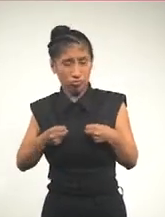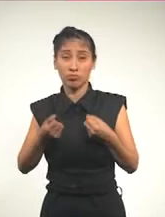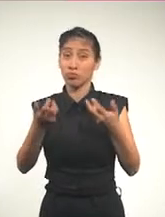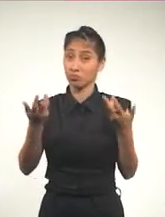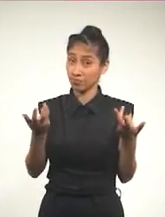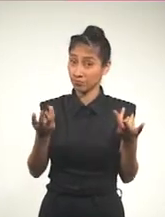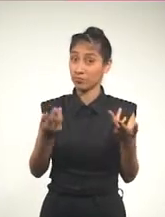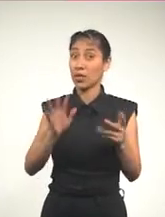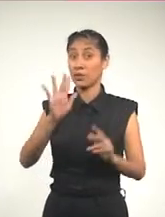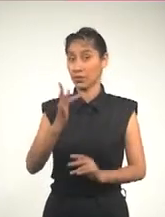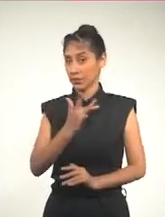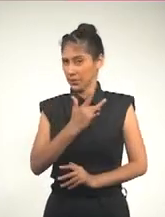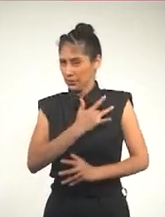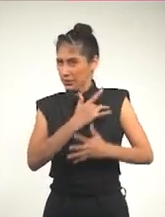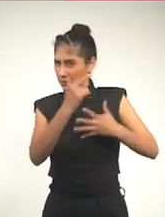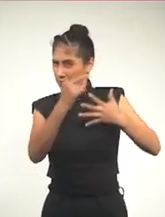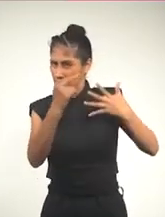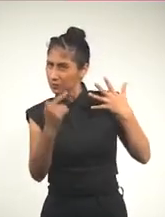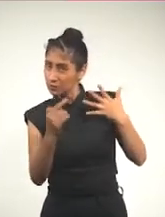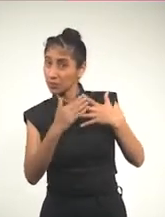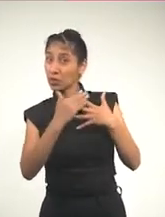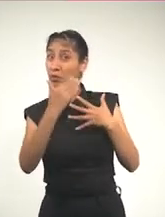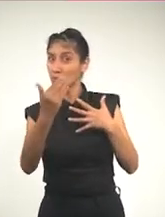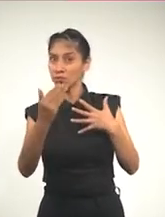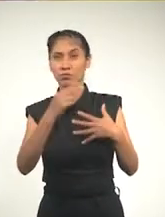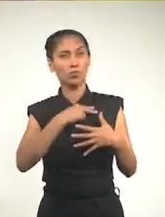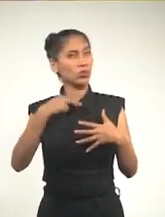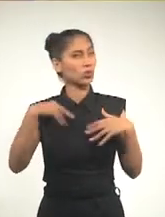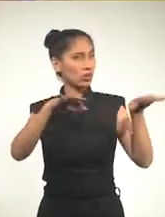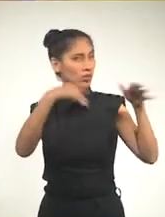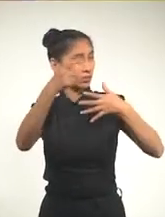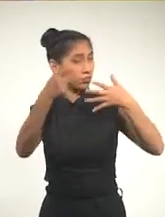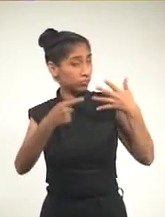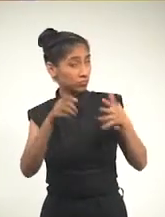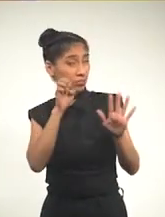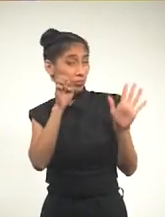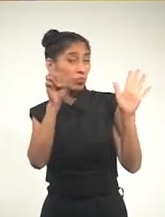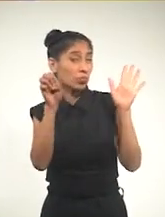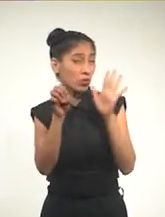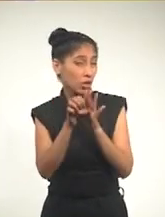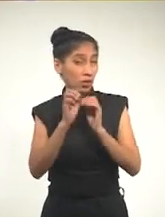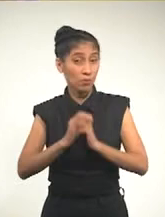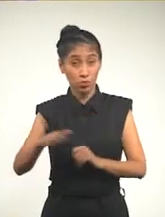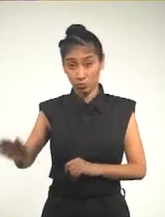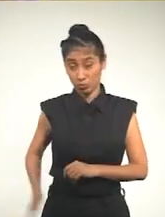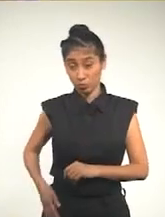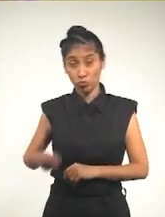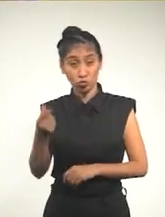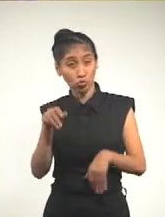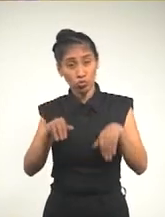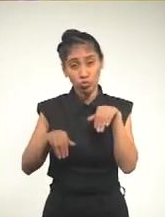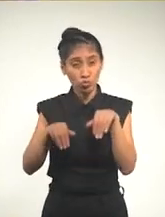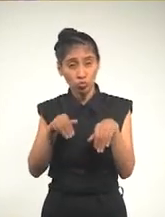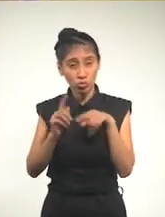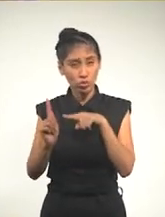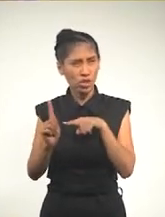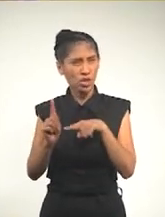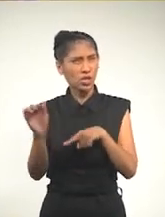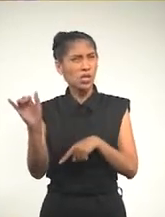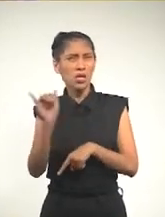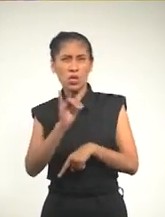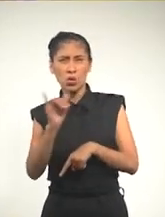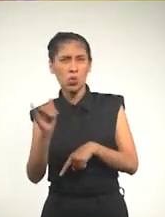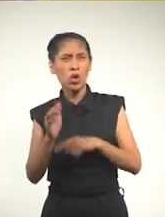emociones son como el combustible de nuestras acciones. Así es. Por ejemplo, las emociones que sentía Chancay eran